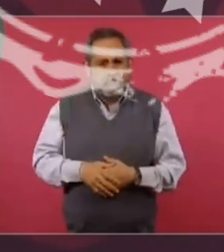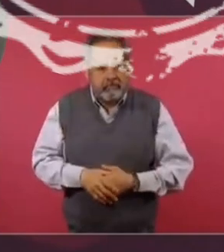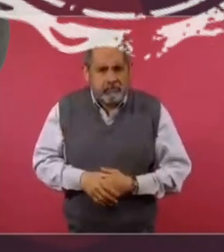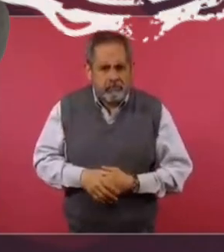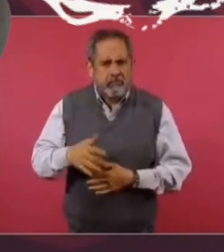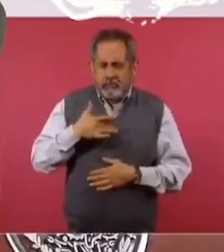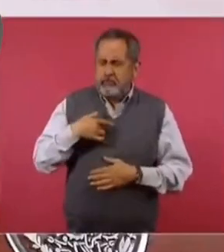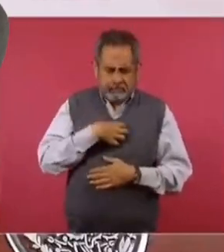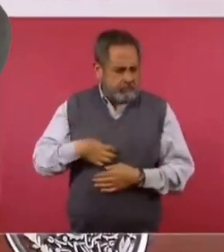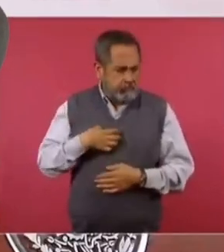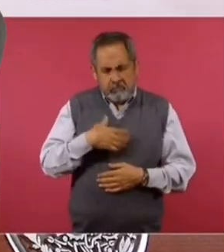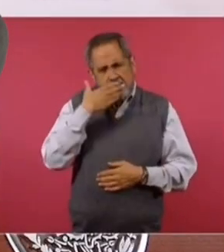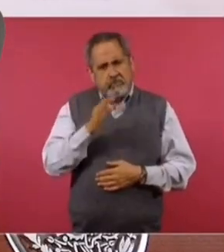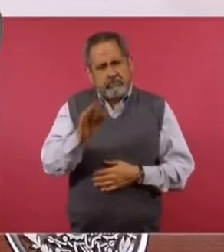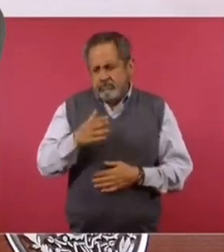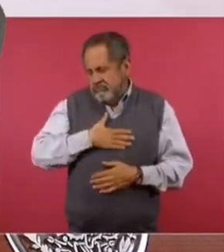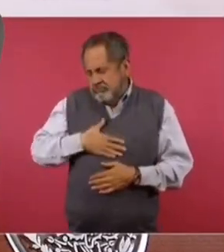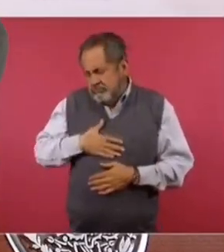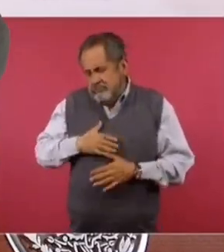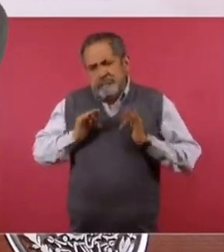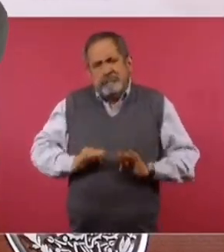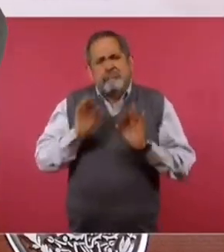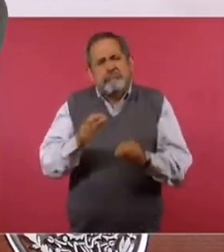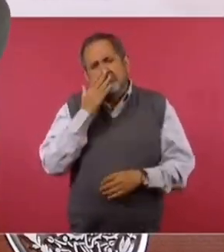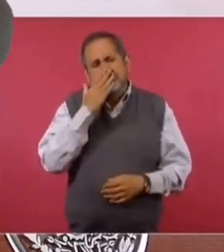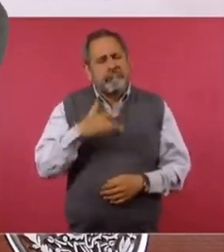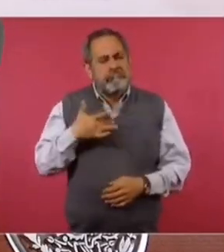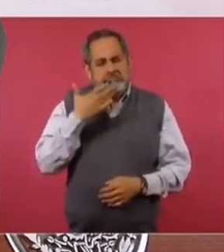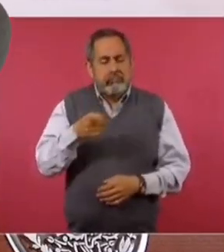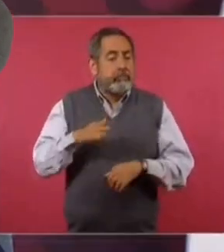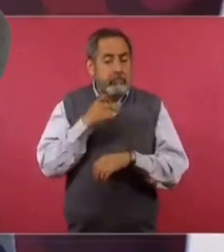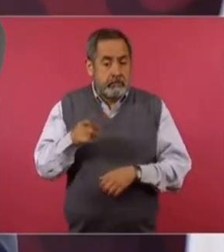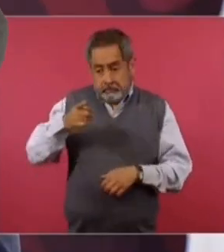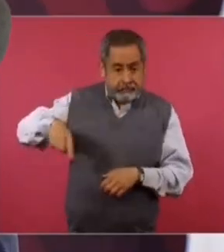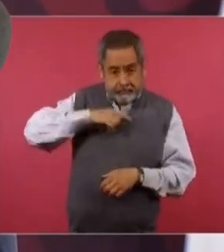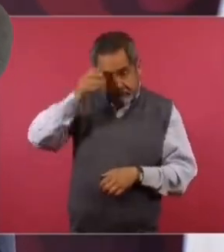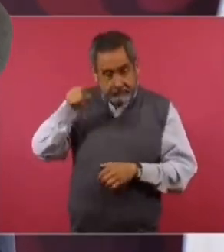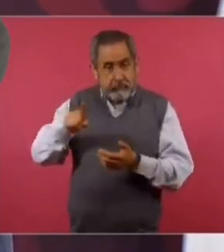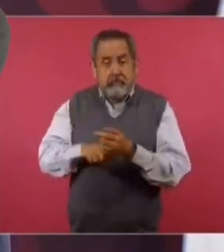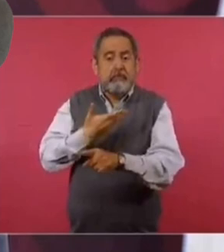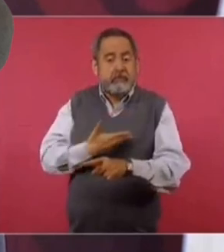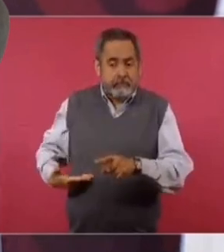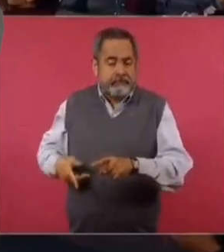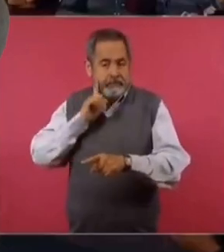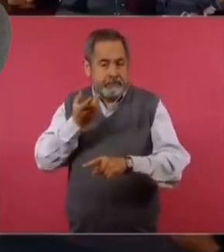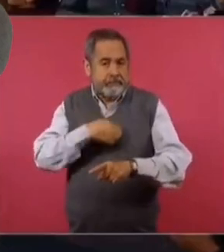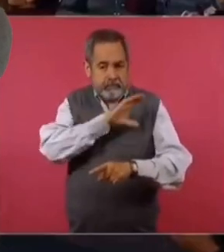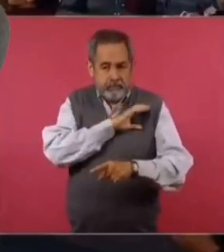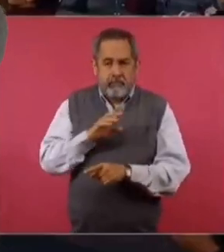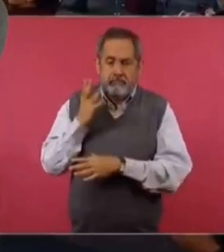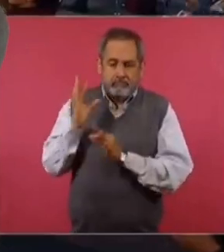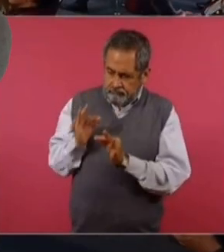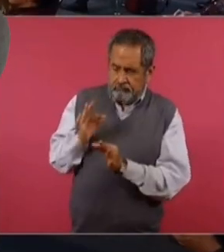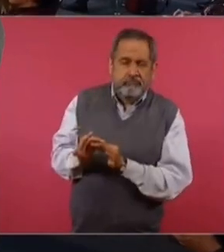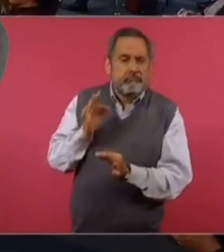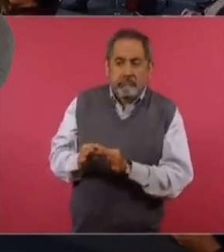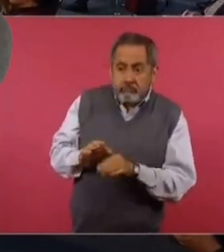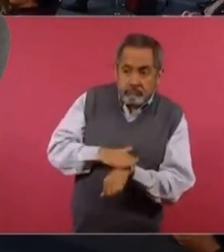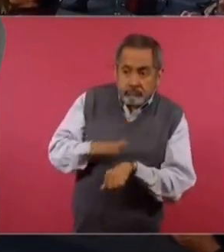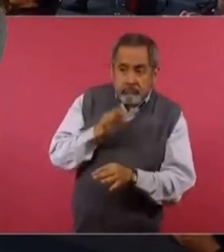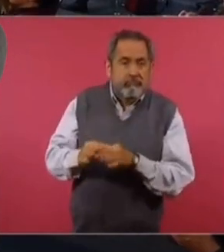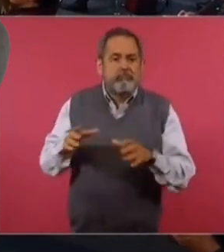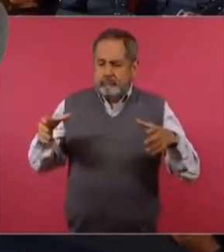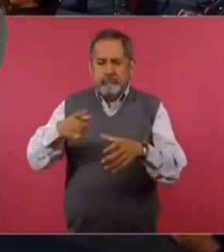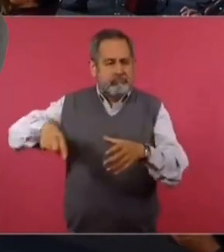estoy contento porque satisfecho, porque la presidenta electa está cumpliendo con